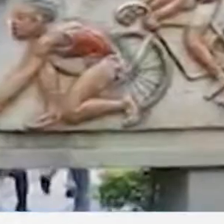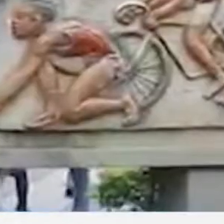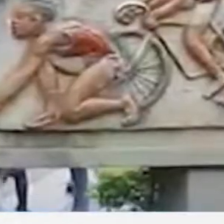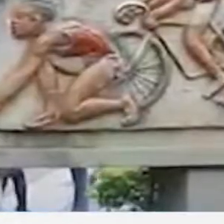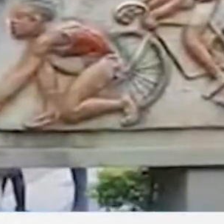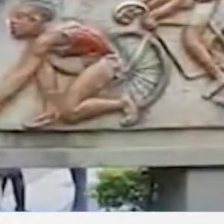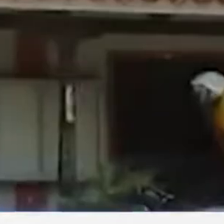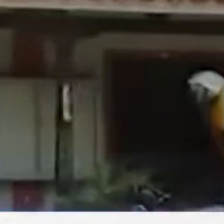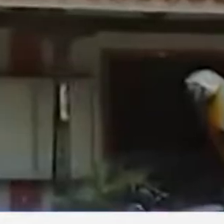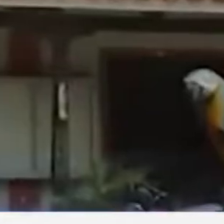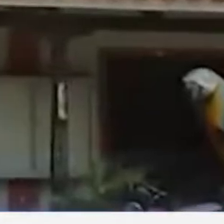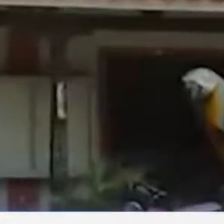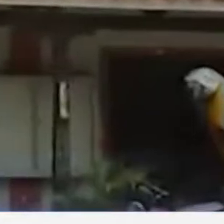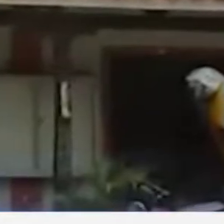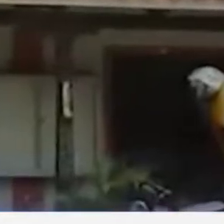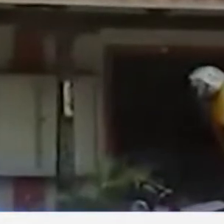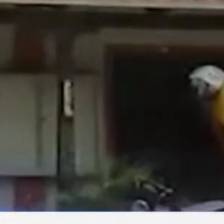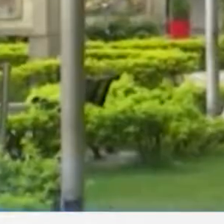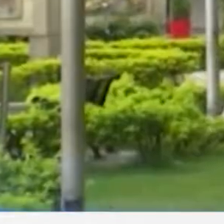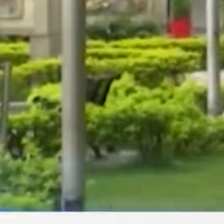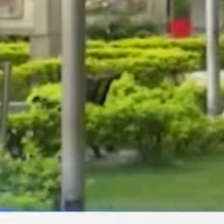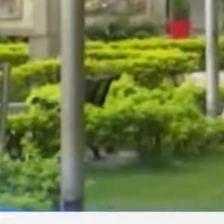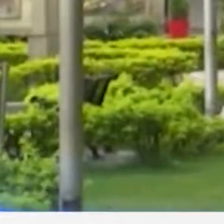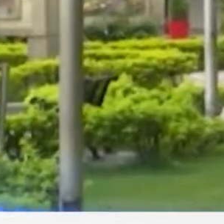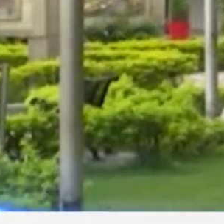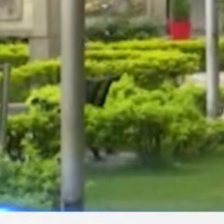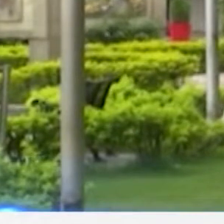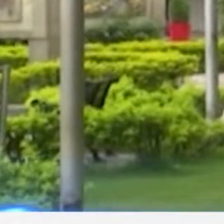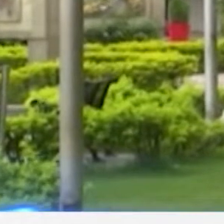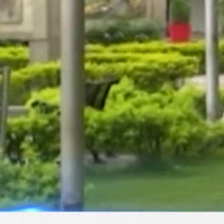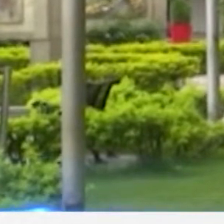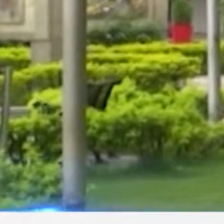acatemos disciplinadamente la norma.